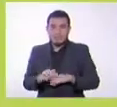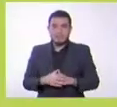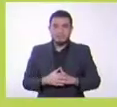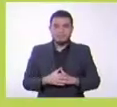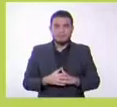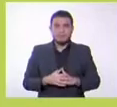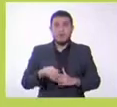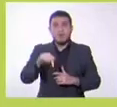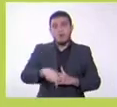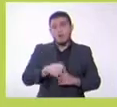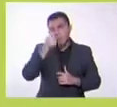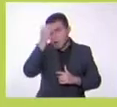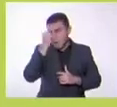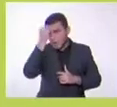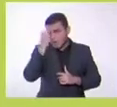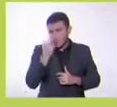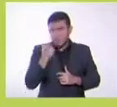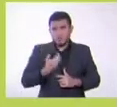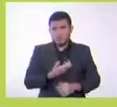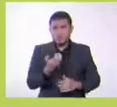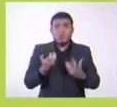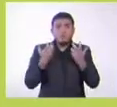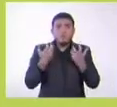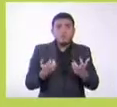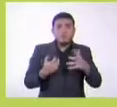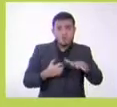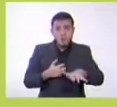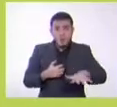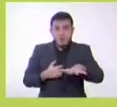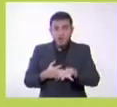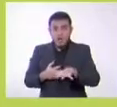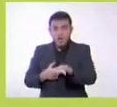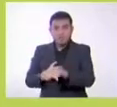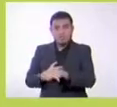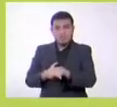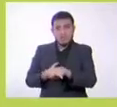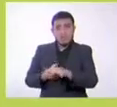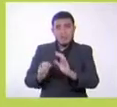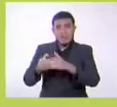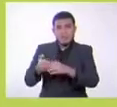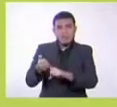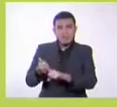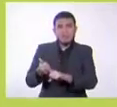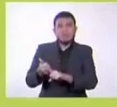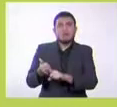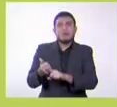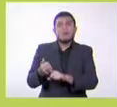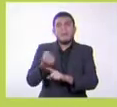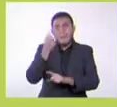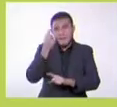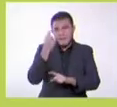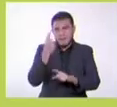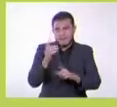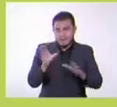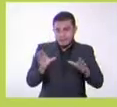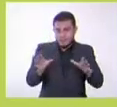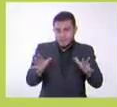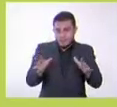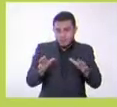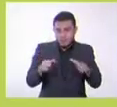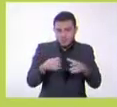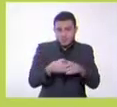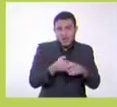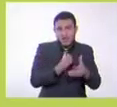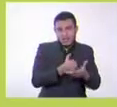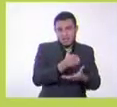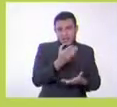Hoy hemos aprendido mucho sobre los biomas. Hemos entendido que los biomas son el conjunto de ecosistemas